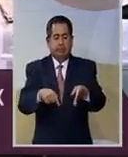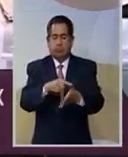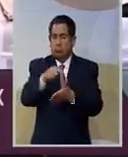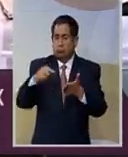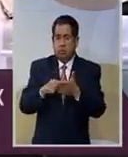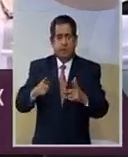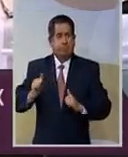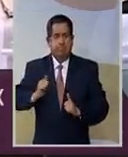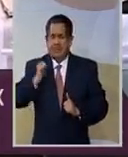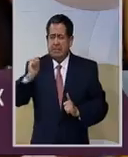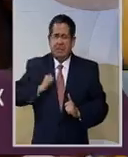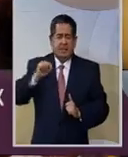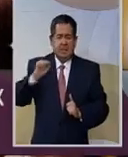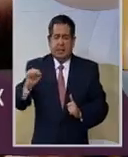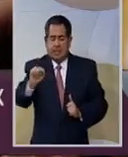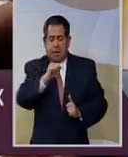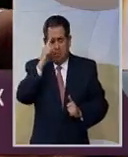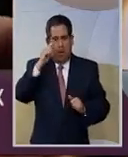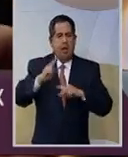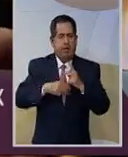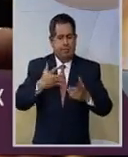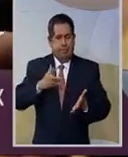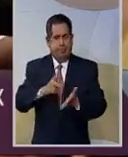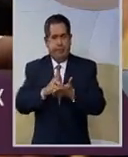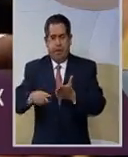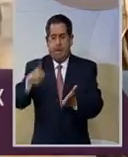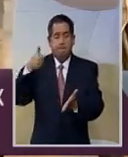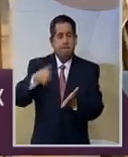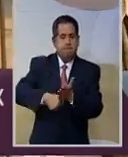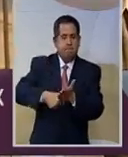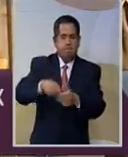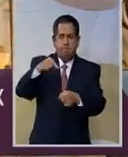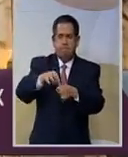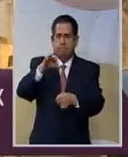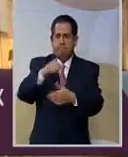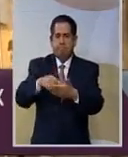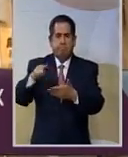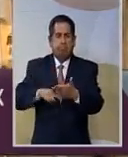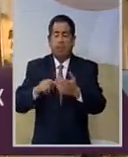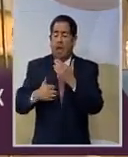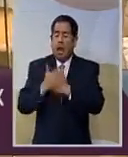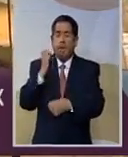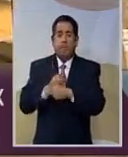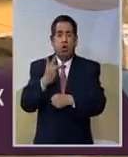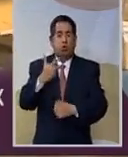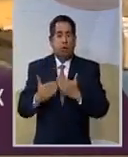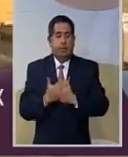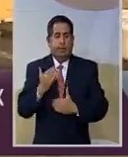público fue aprovechado para ejercer el derecho al voto desde las 8 de la mañana.